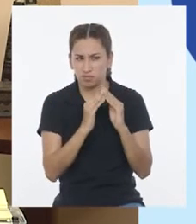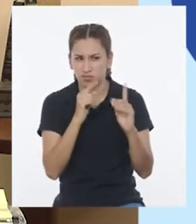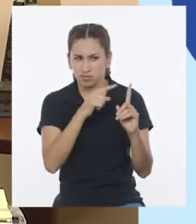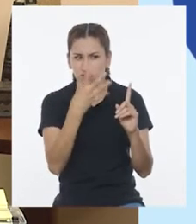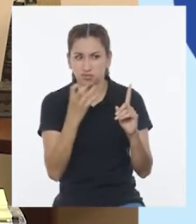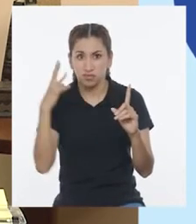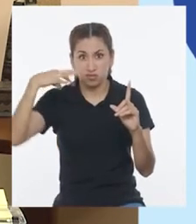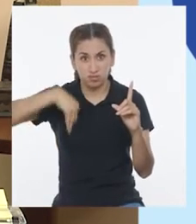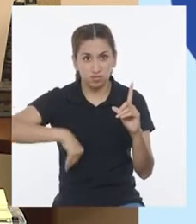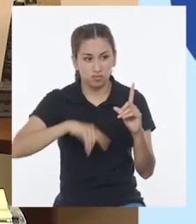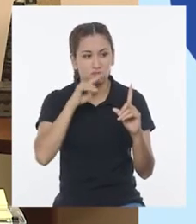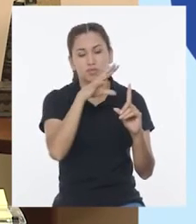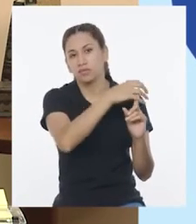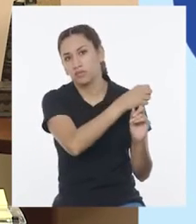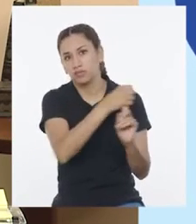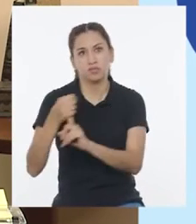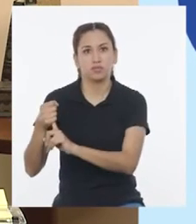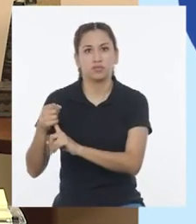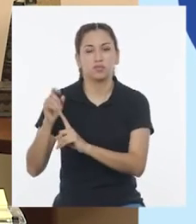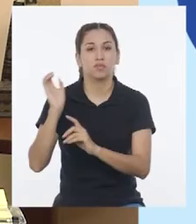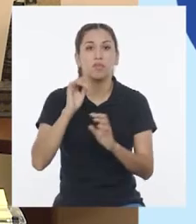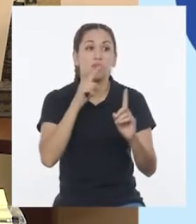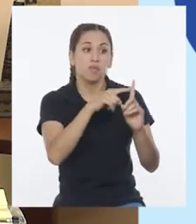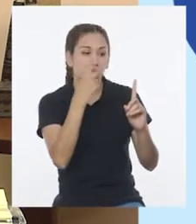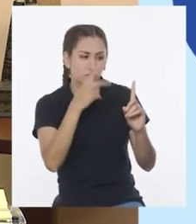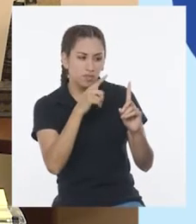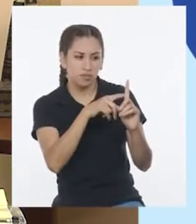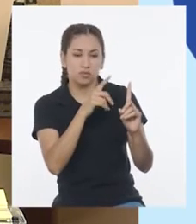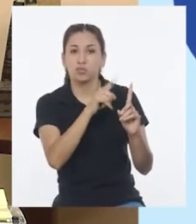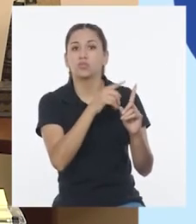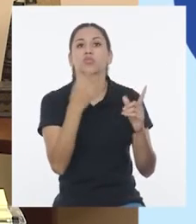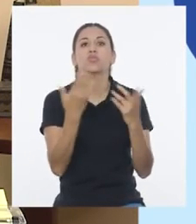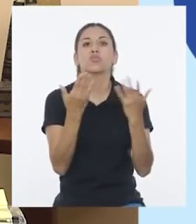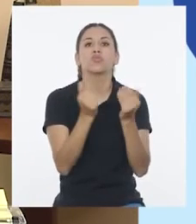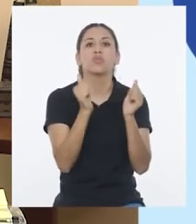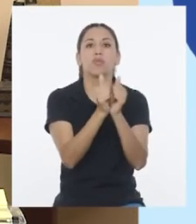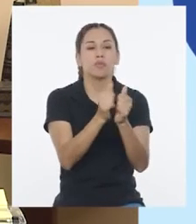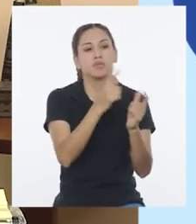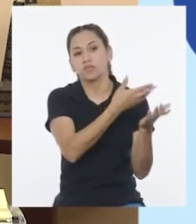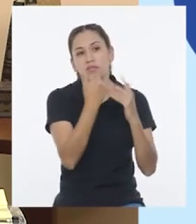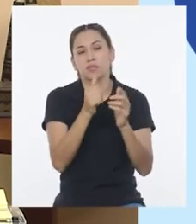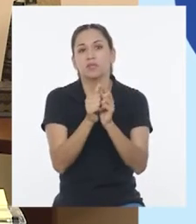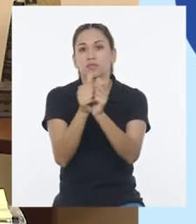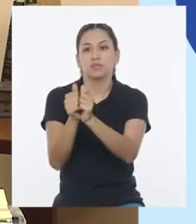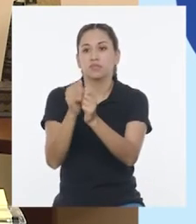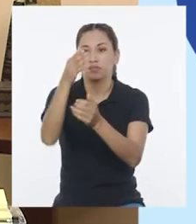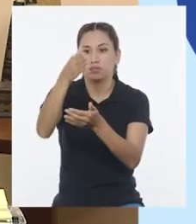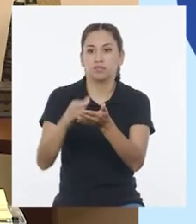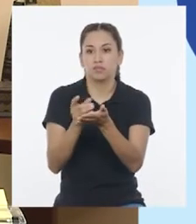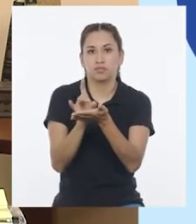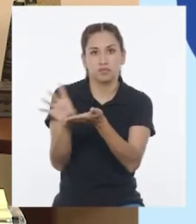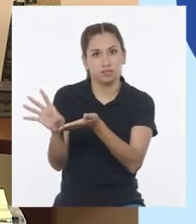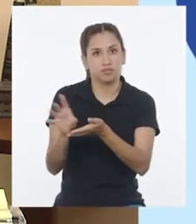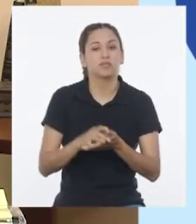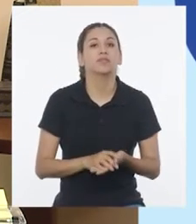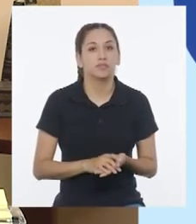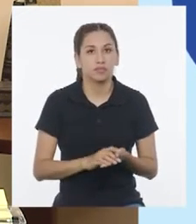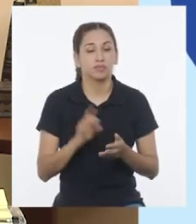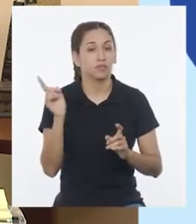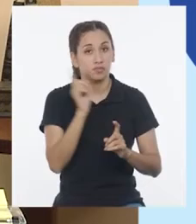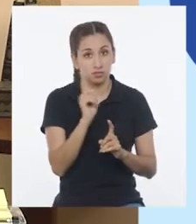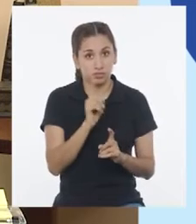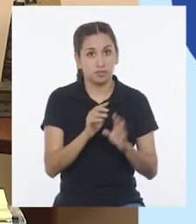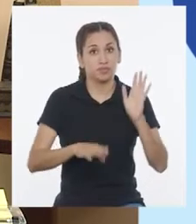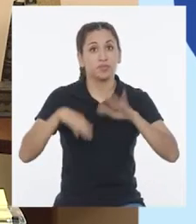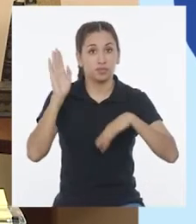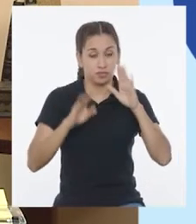persona para estar fuera de casa son legítimos, la dejan seguir su camino o lo acompañan a su destino o hasta el